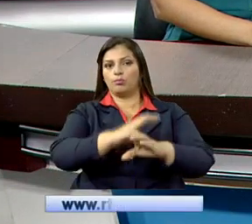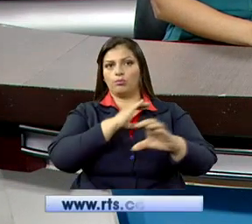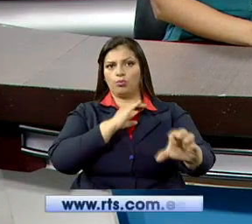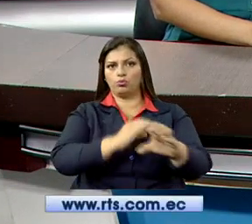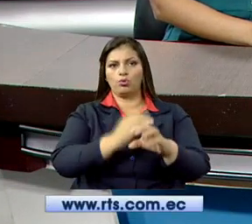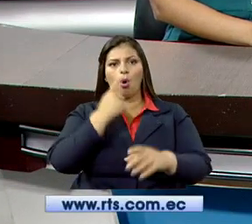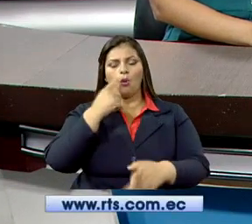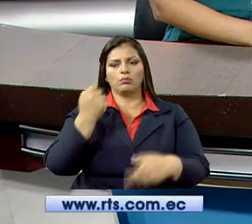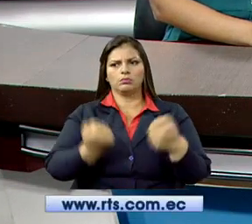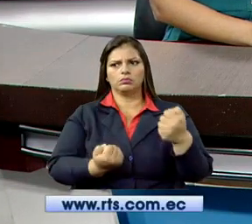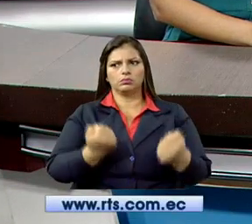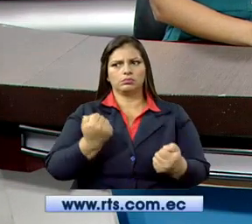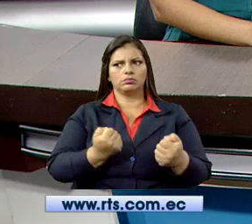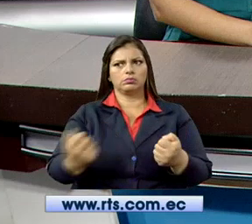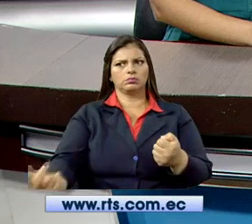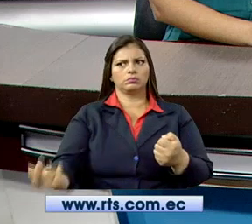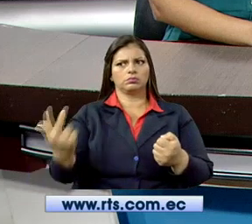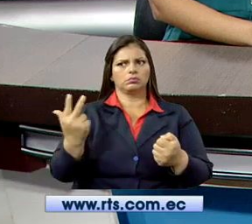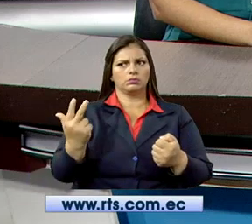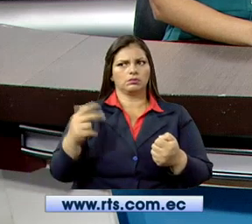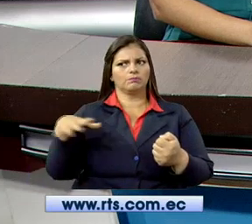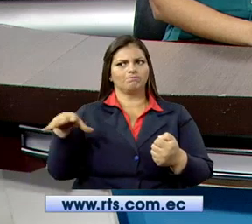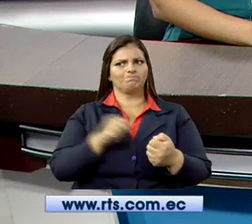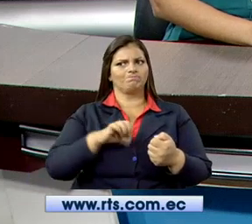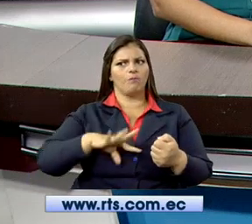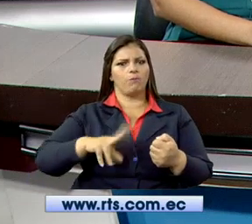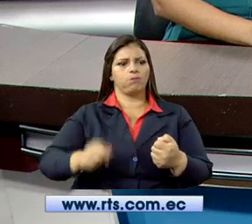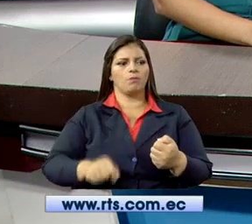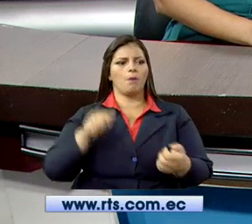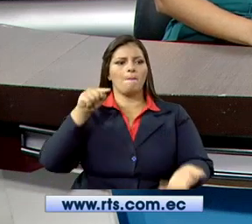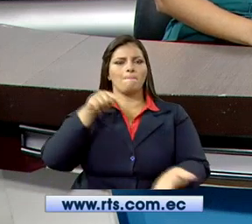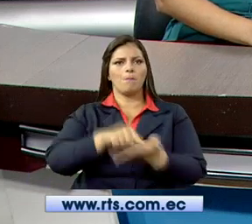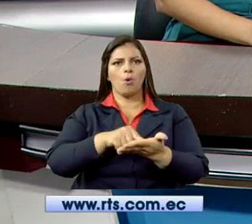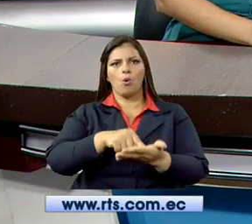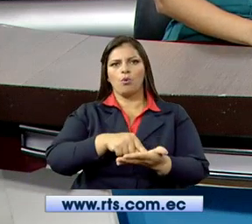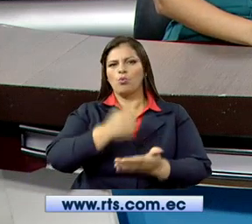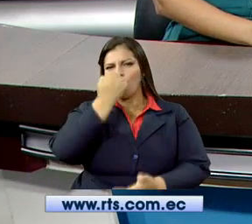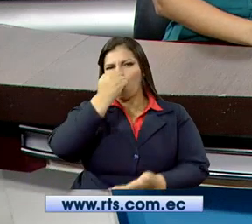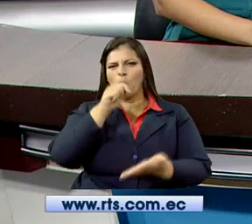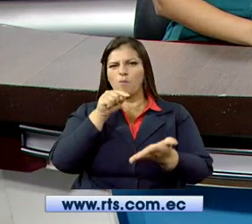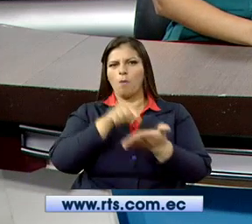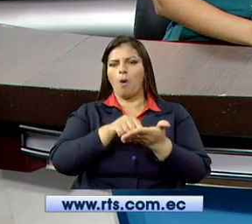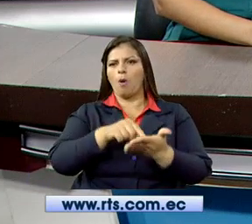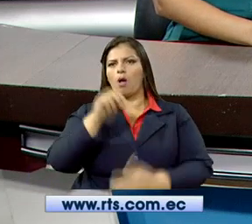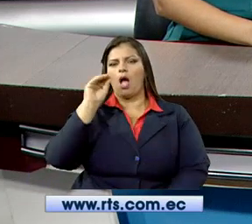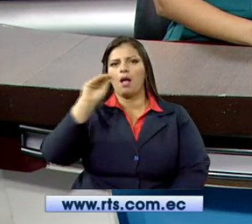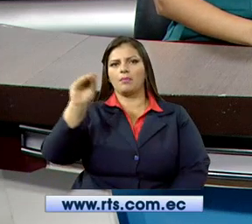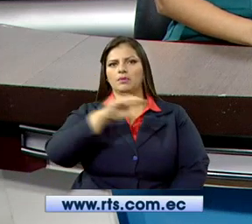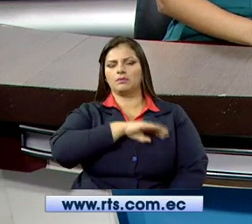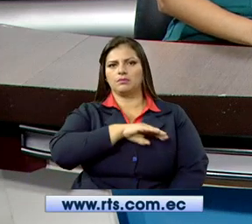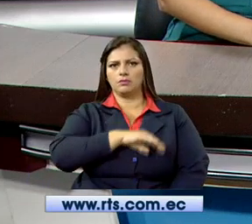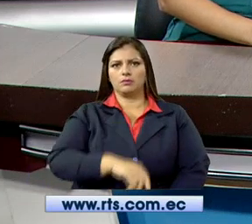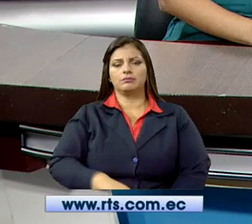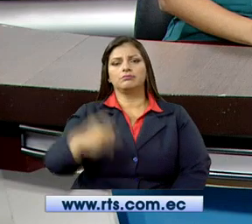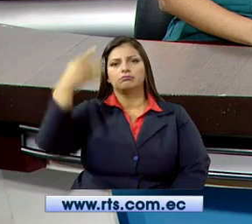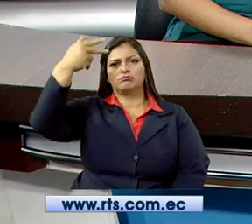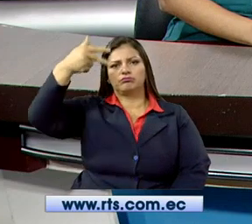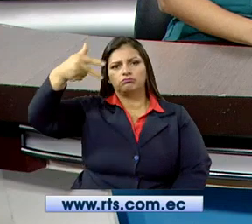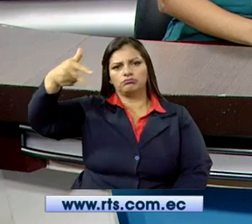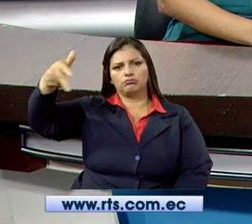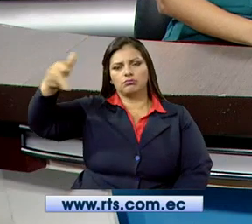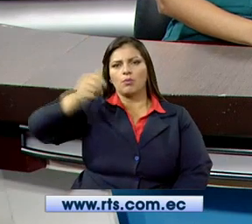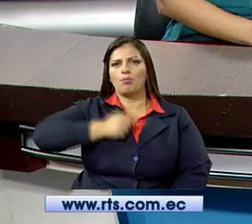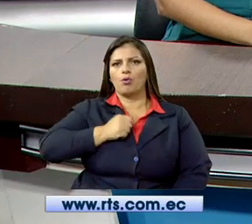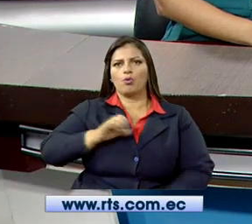sospechar que los sujetos iban a cometer un asalto. El hecho fue captado por las cámaras de seguridad de la Corporación Ciudadana.